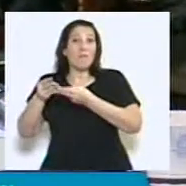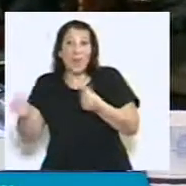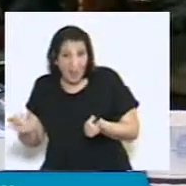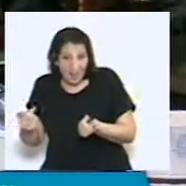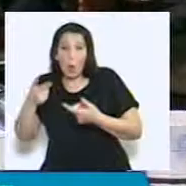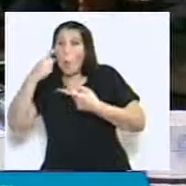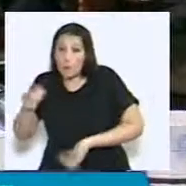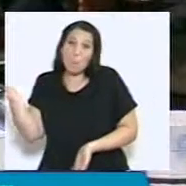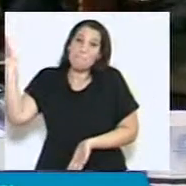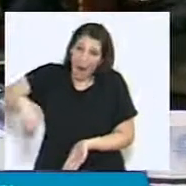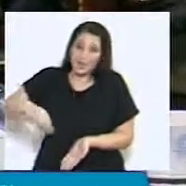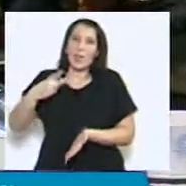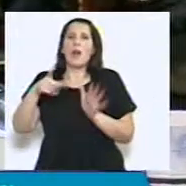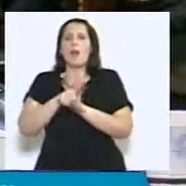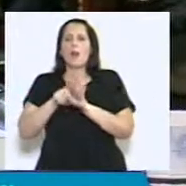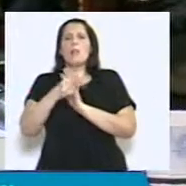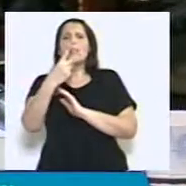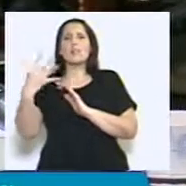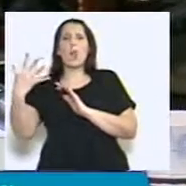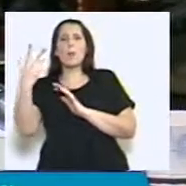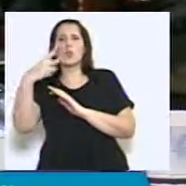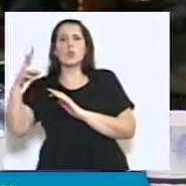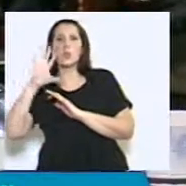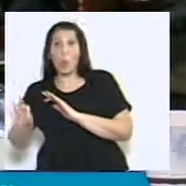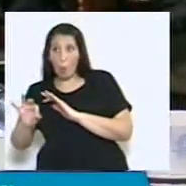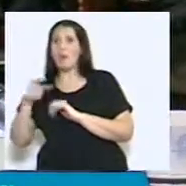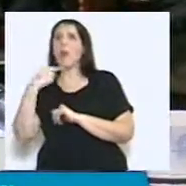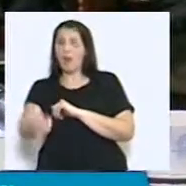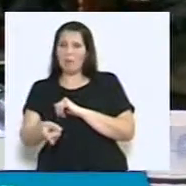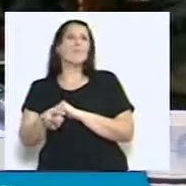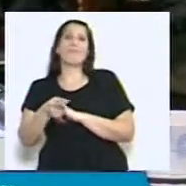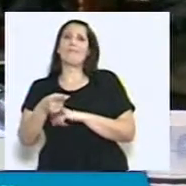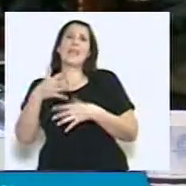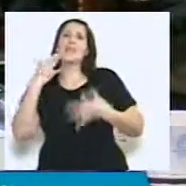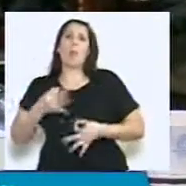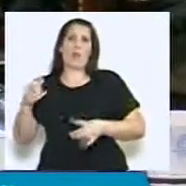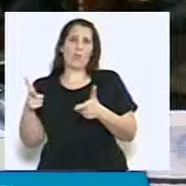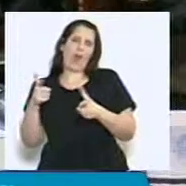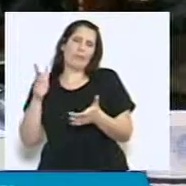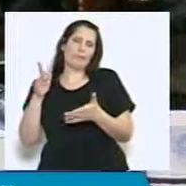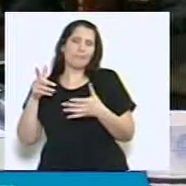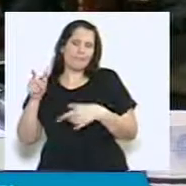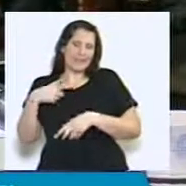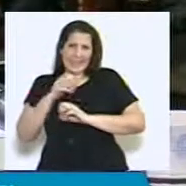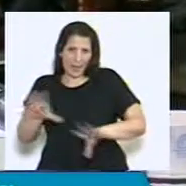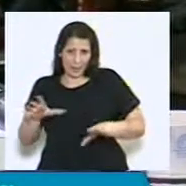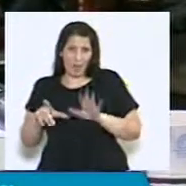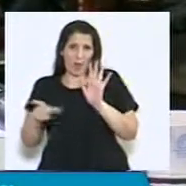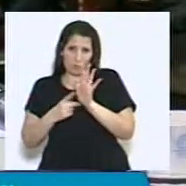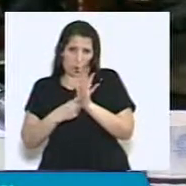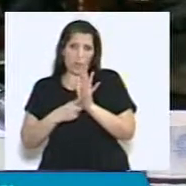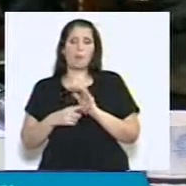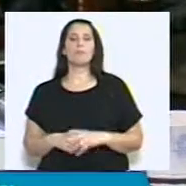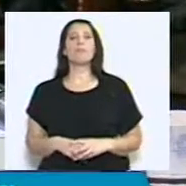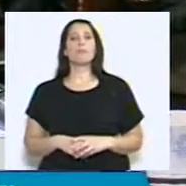ley 25.250 que erosionaba el derecho a la estabilidad, entre otras barbaridades que sancionó esta norma.